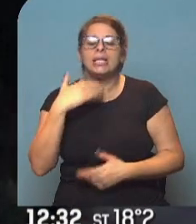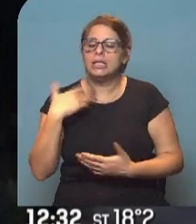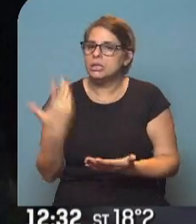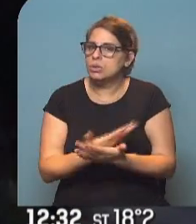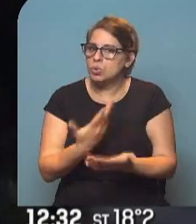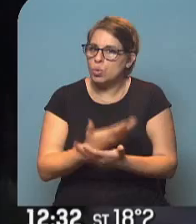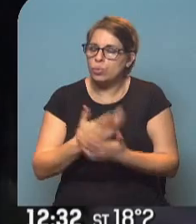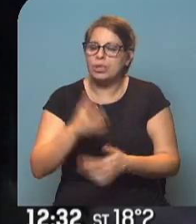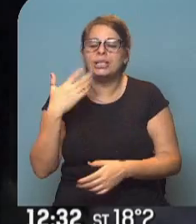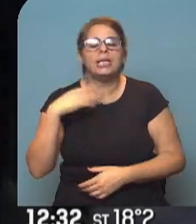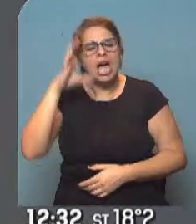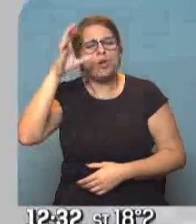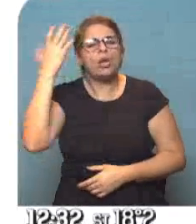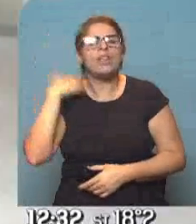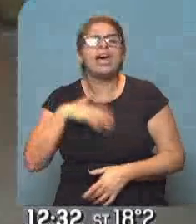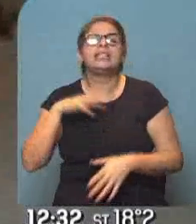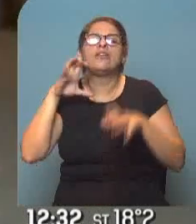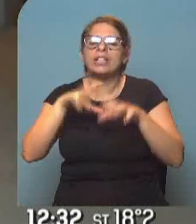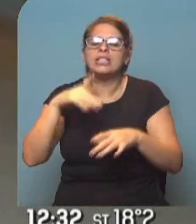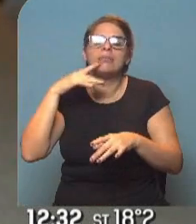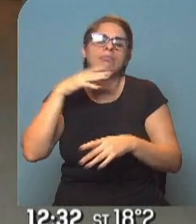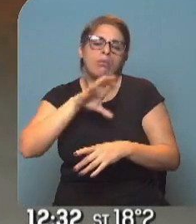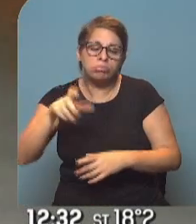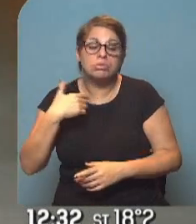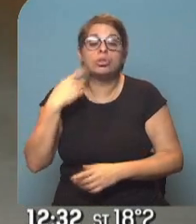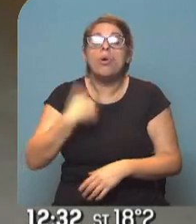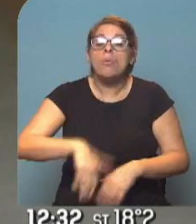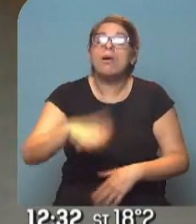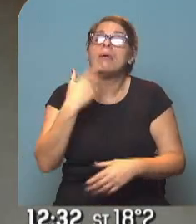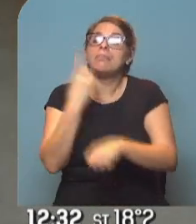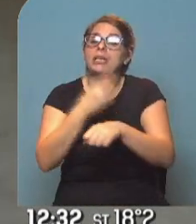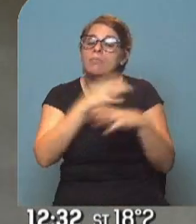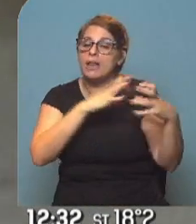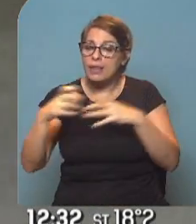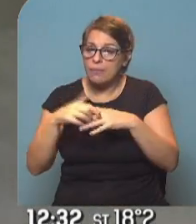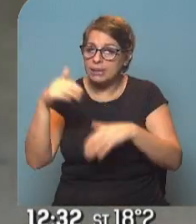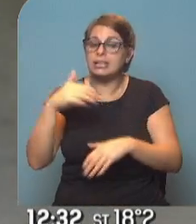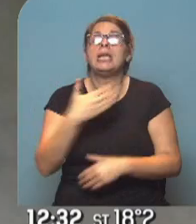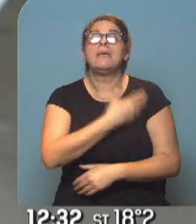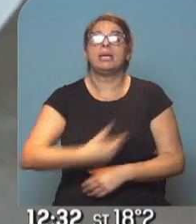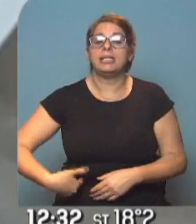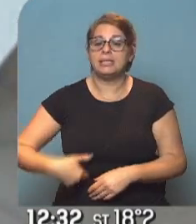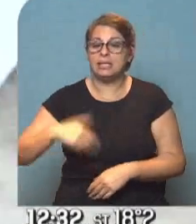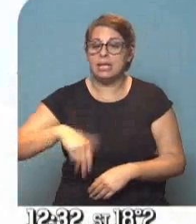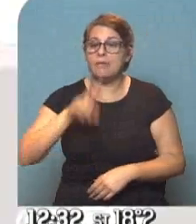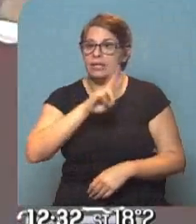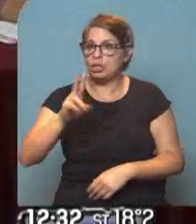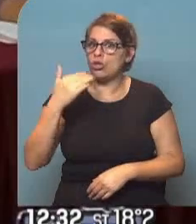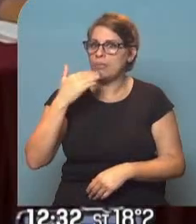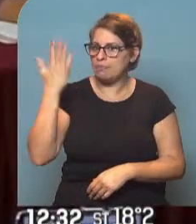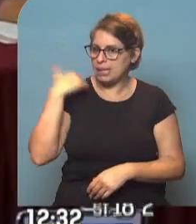el fantasma de Ayotzinapa. A horas del primer debate presidencial realizado el 22 de abril, la Fiscalía de